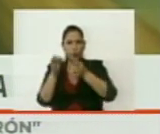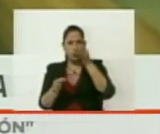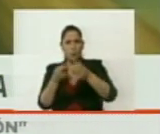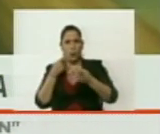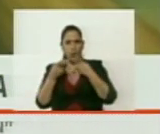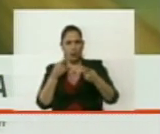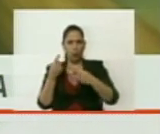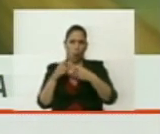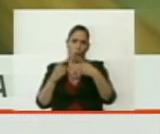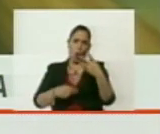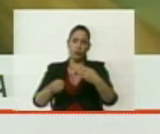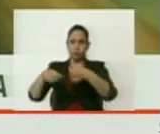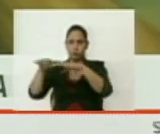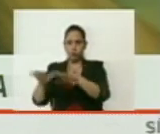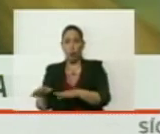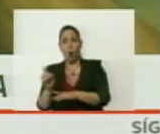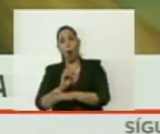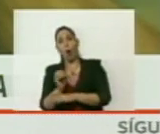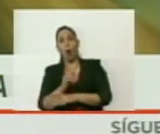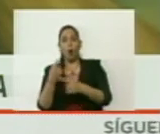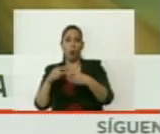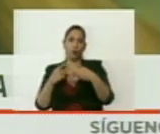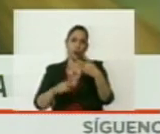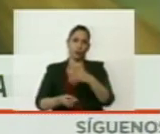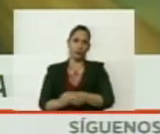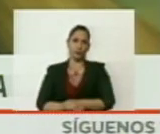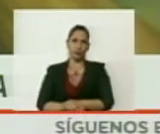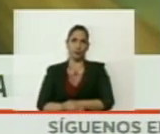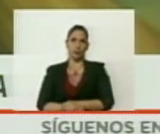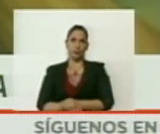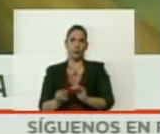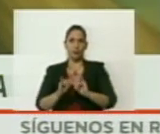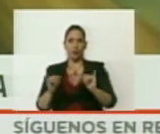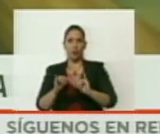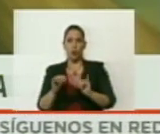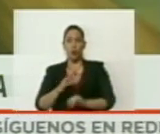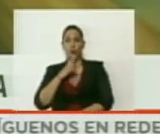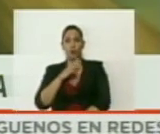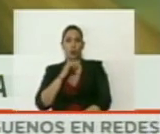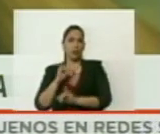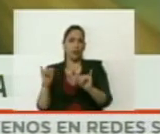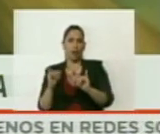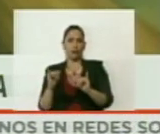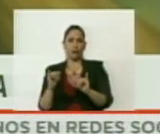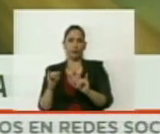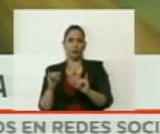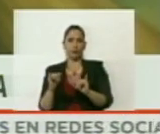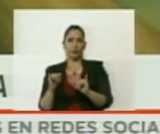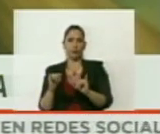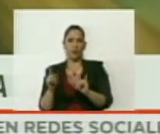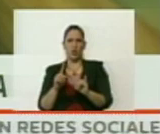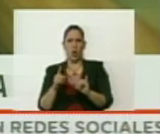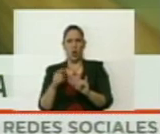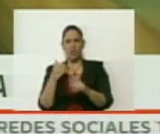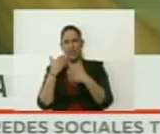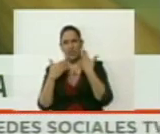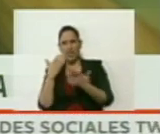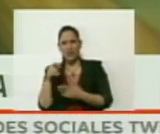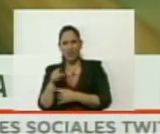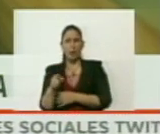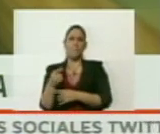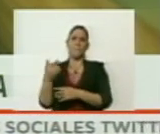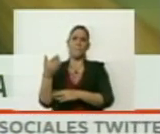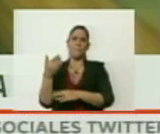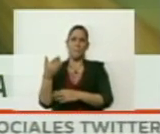hacer renunciar, otros porque ya como el de Honduras, Estados Unidos ya no le sirve ese presidente que es un dictador, que no ganó